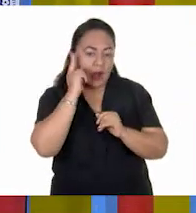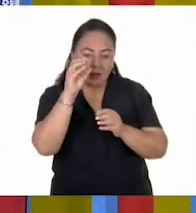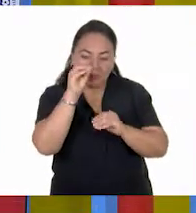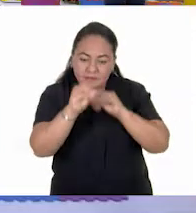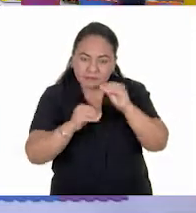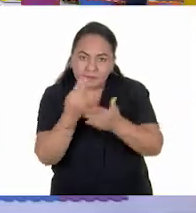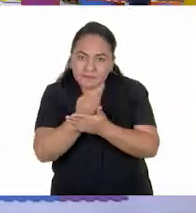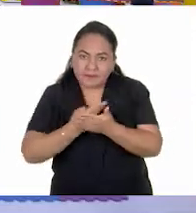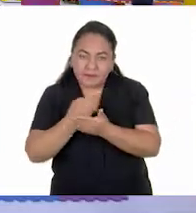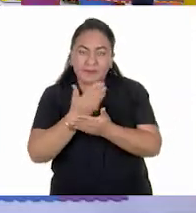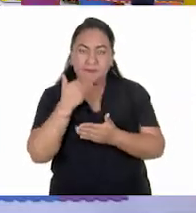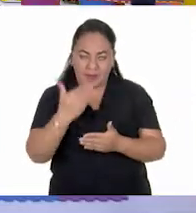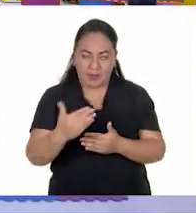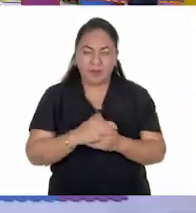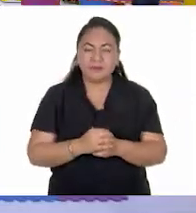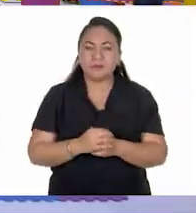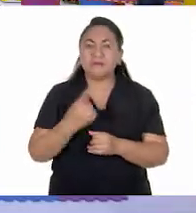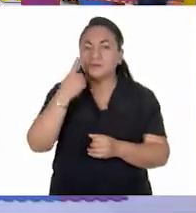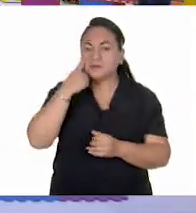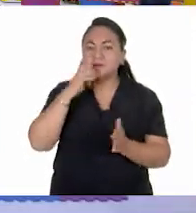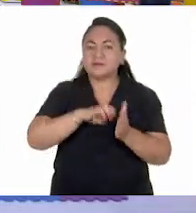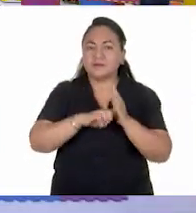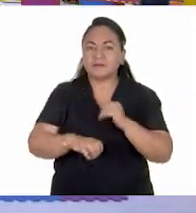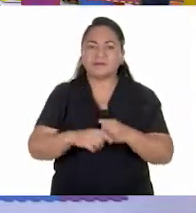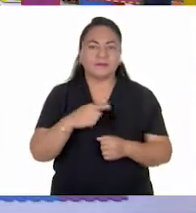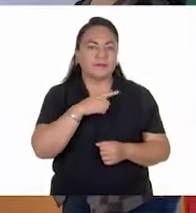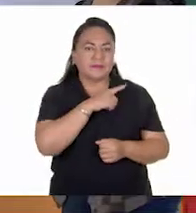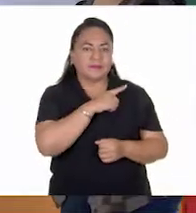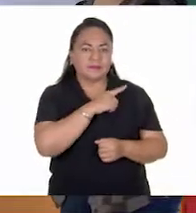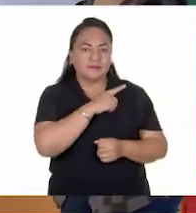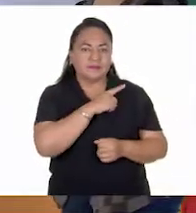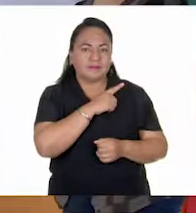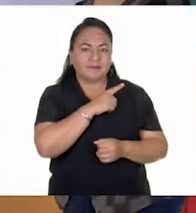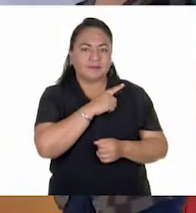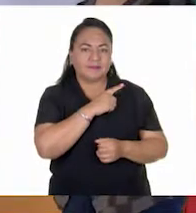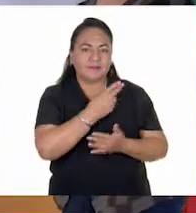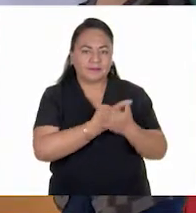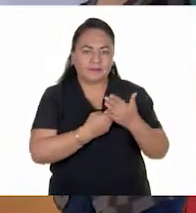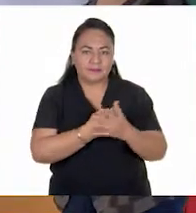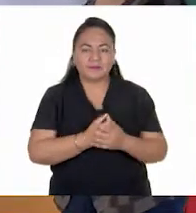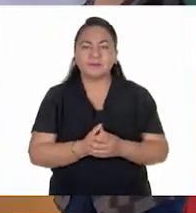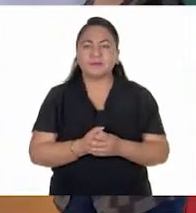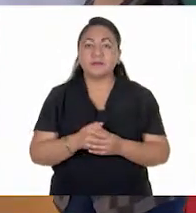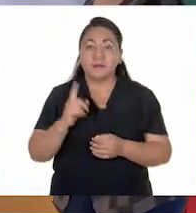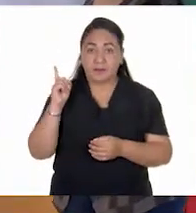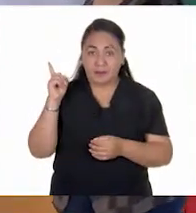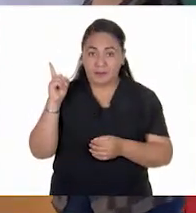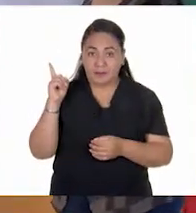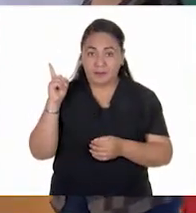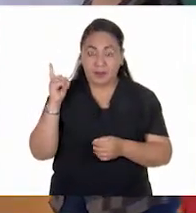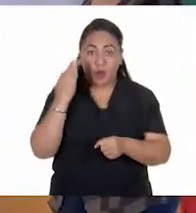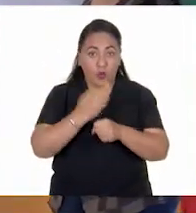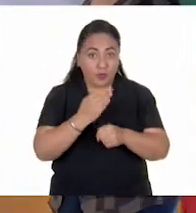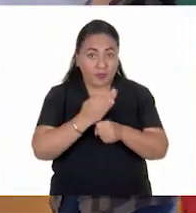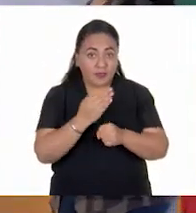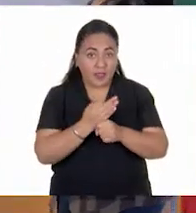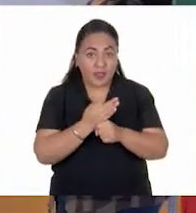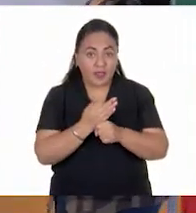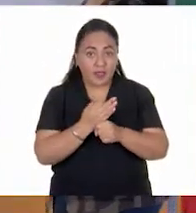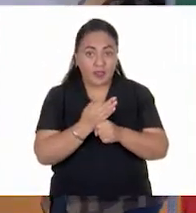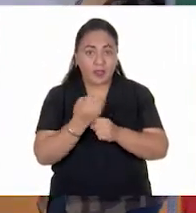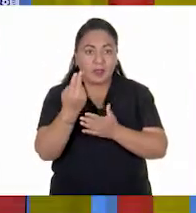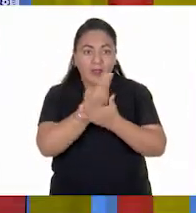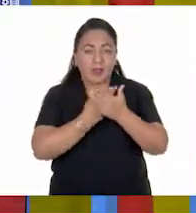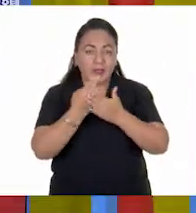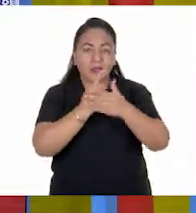correcta. Vamos a ver el dibujo que hizo Pili. Muy bien, Pili en este momento nos acaba de